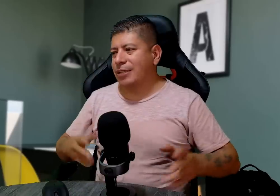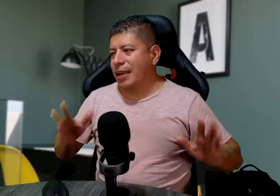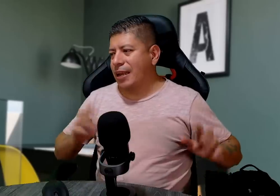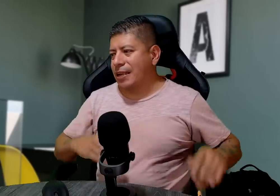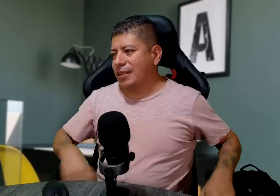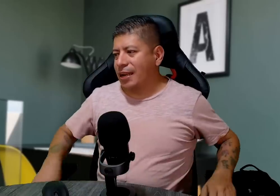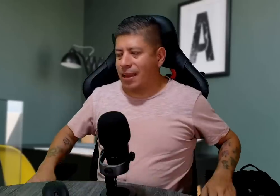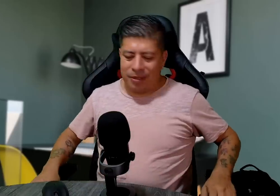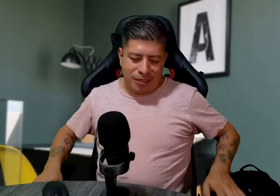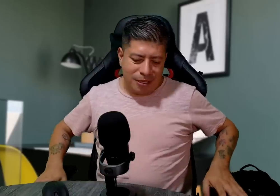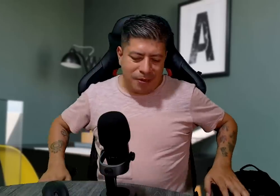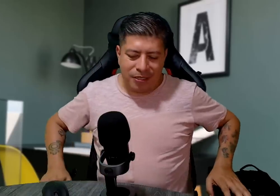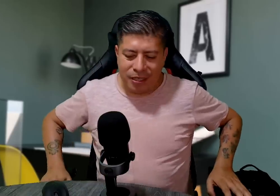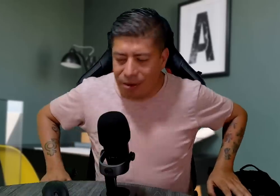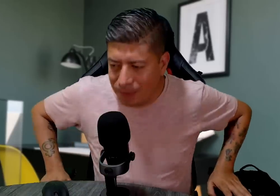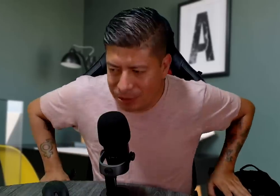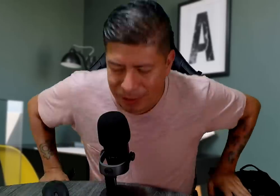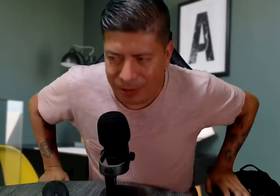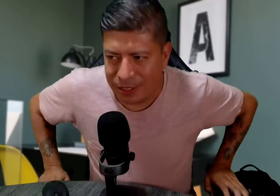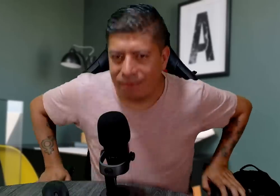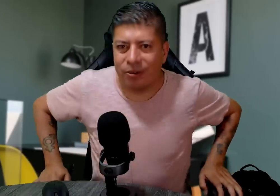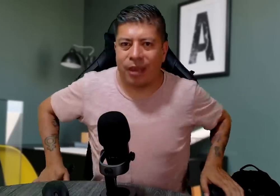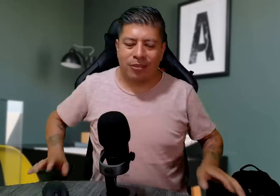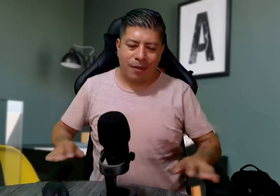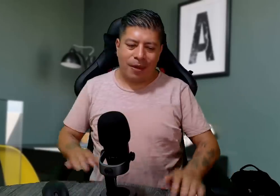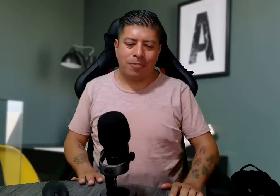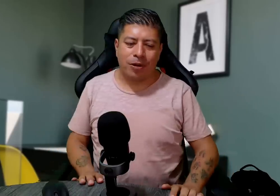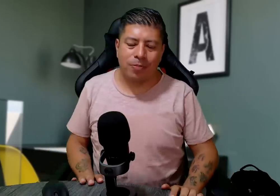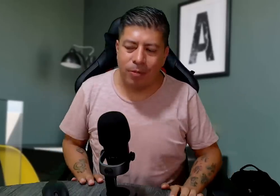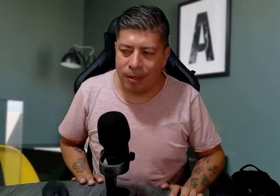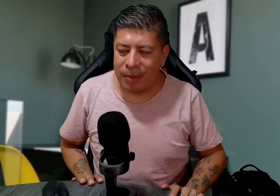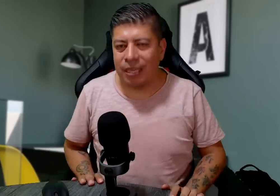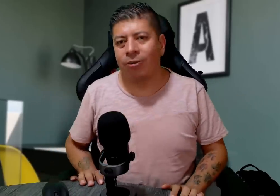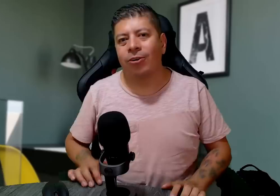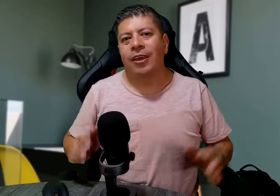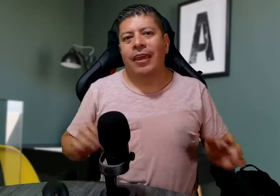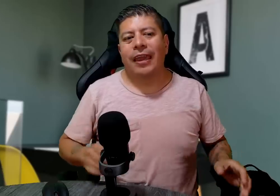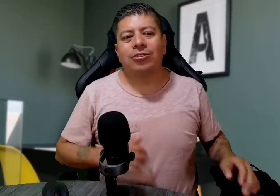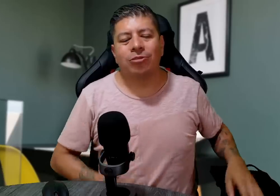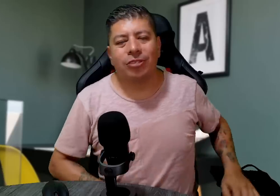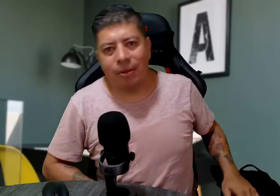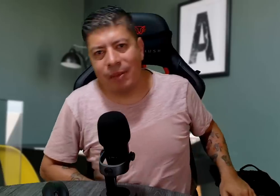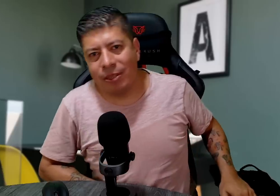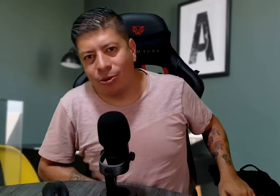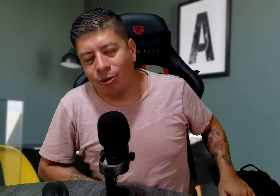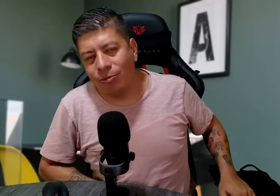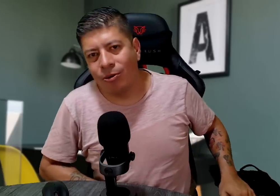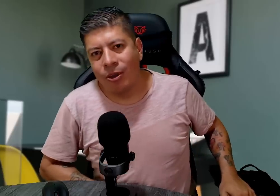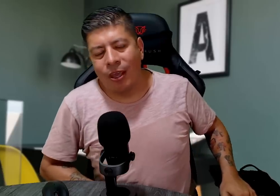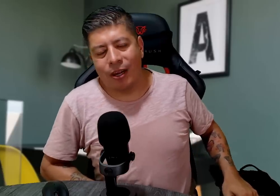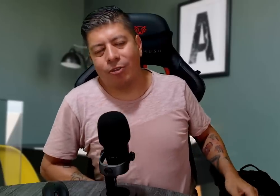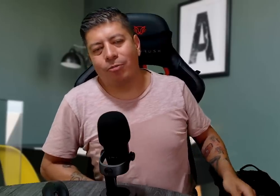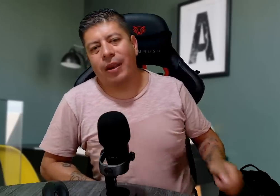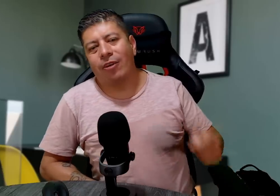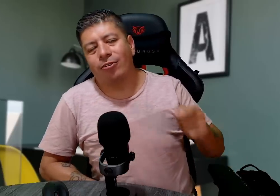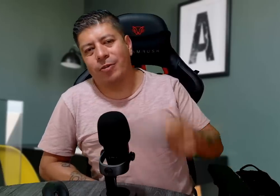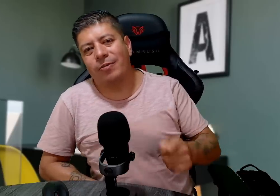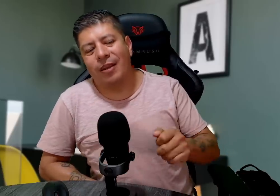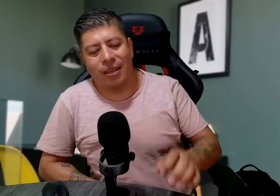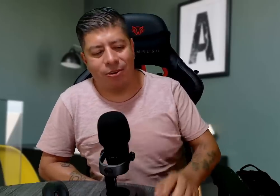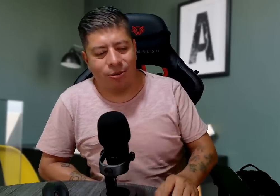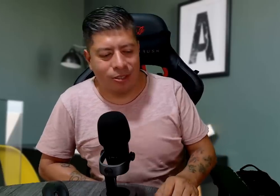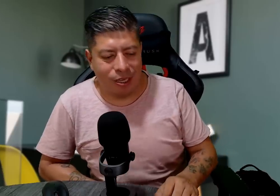empresarios, chalala, chalala, mientras el presidente López Obrador está enfocado en trabajar por el pueblo de México, estos siguen viendo cómo recuperar